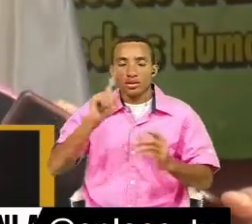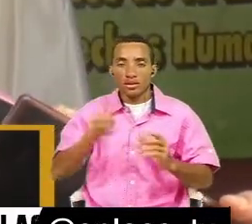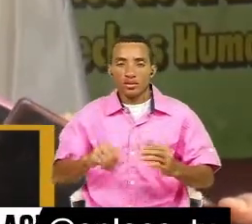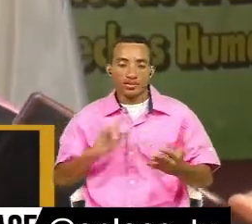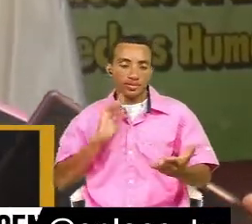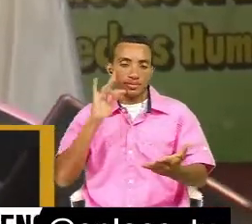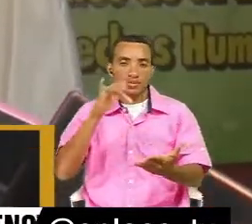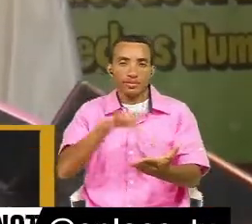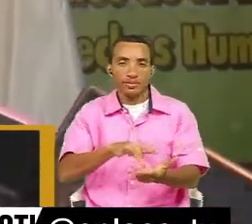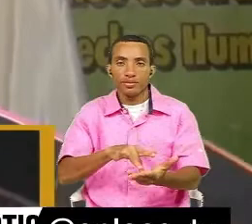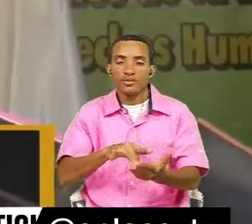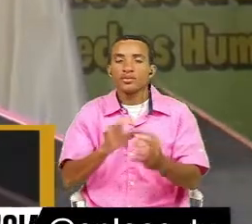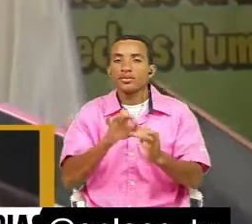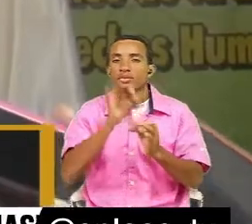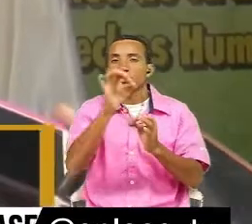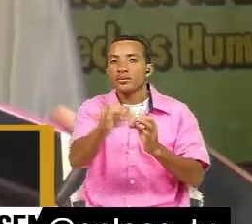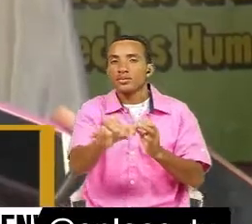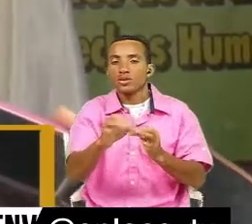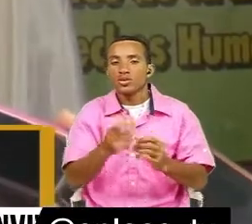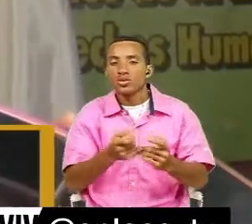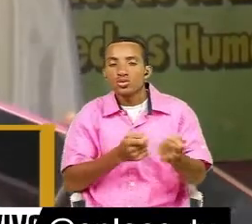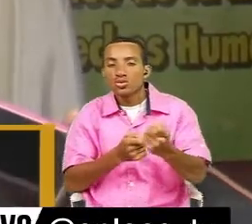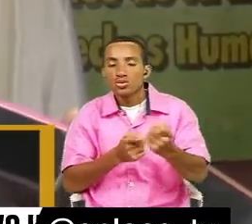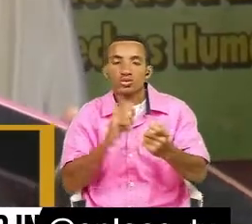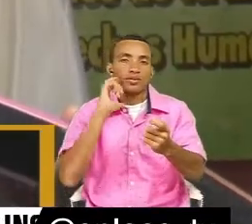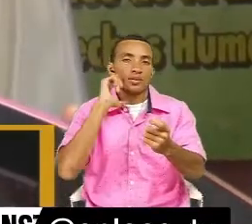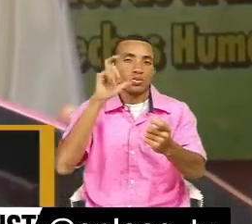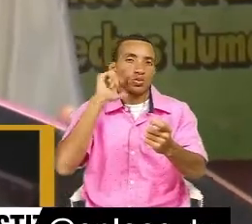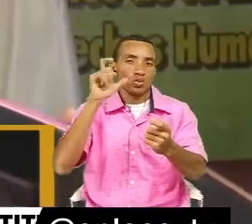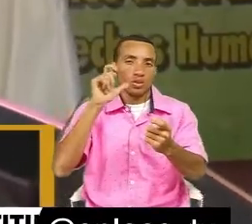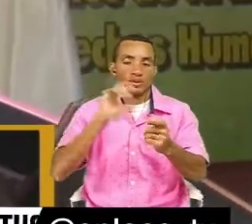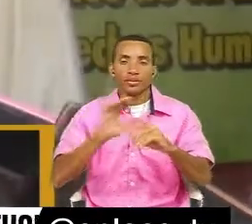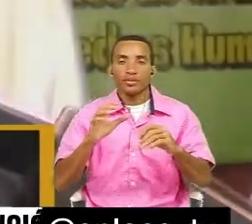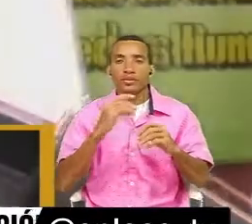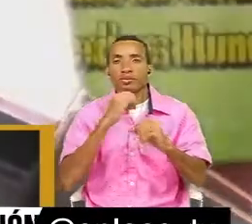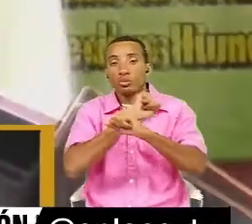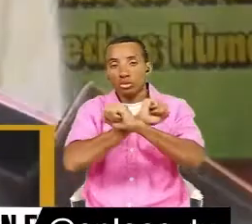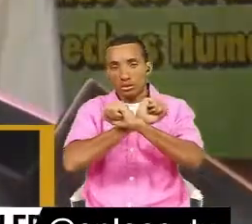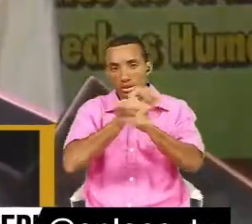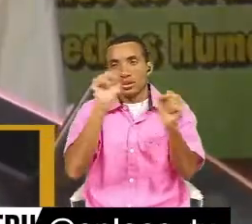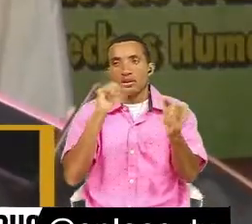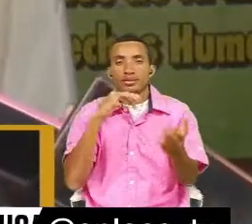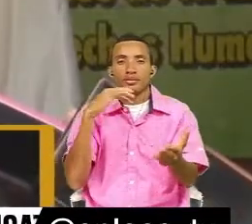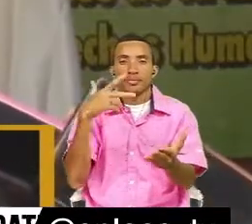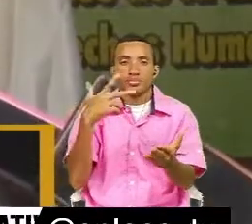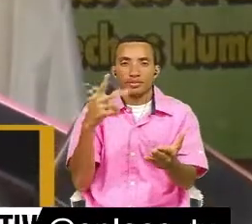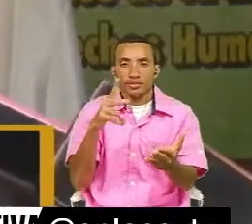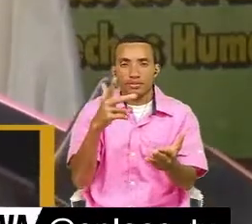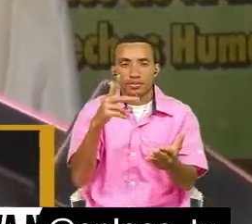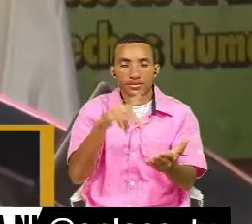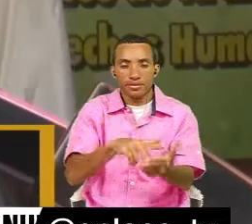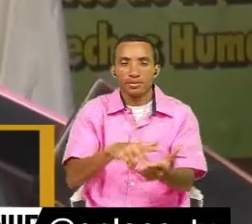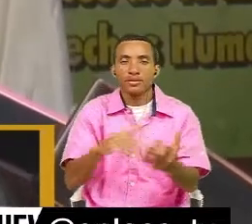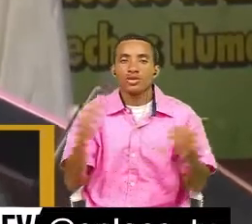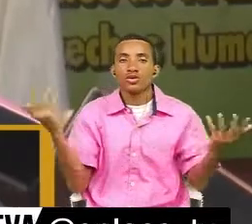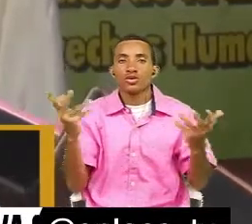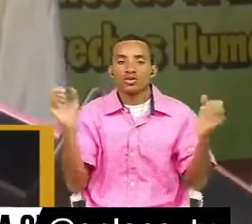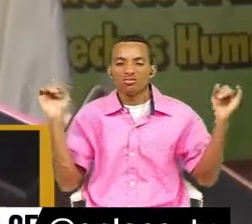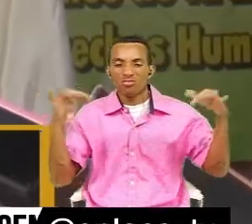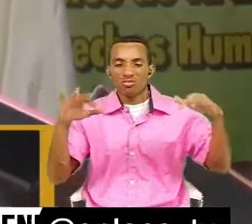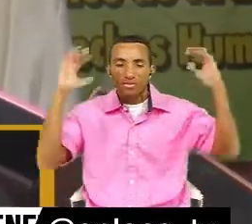municipio cercano a Cúcuta, porque vamos a llegar en las horas de la mañana, vamos a concentrar en el Coliseo